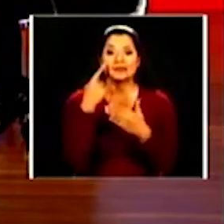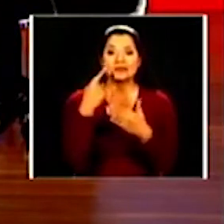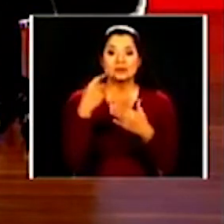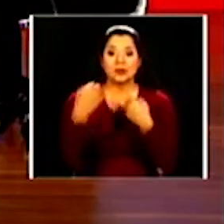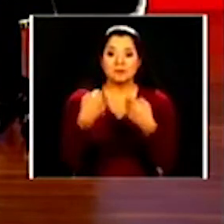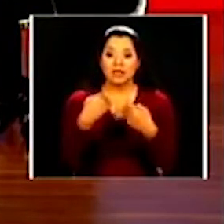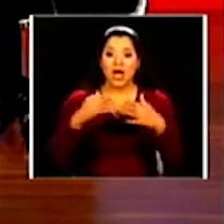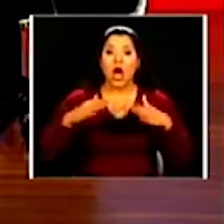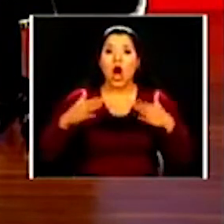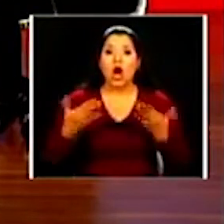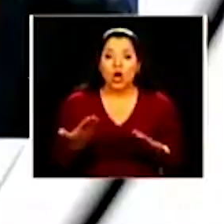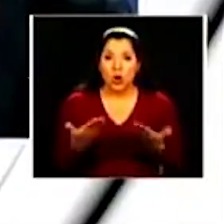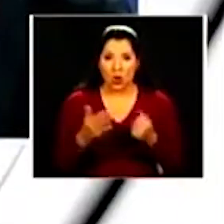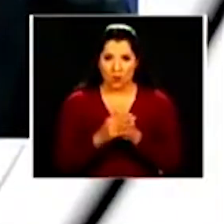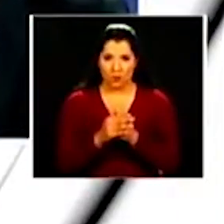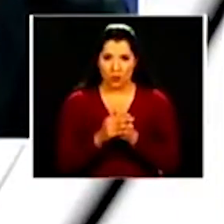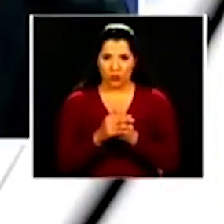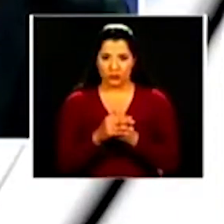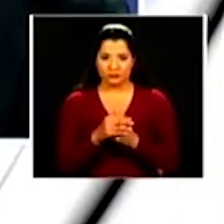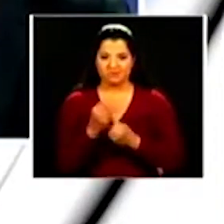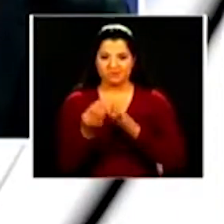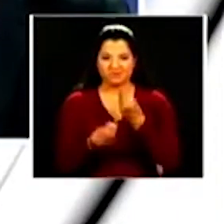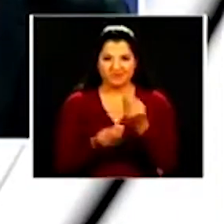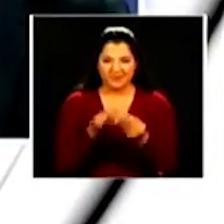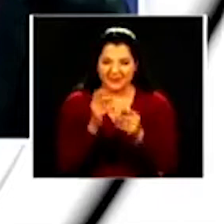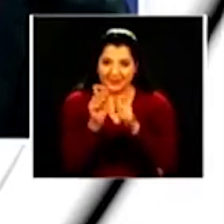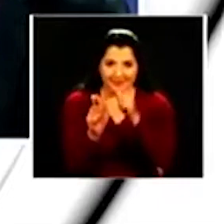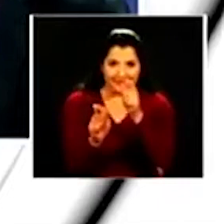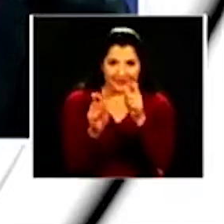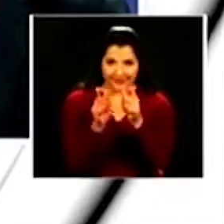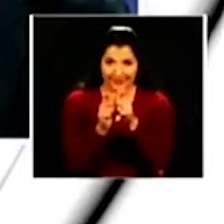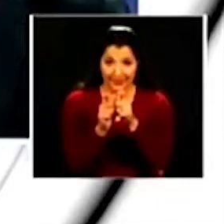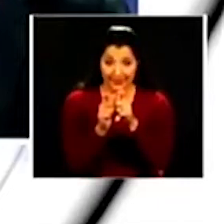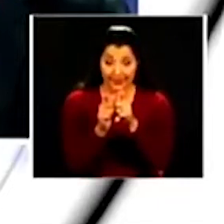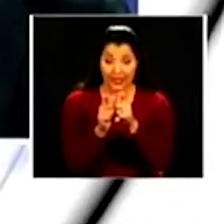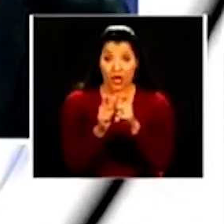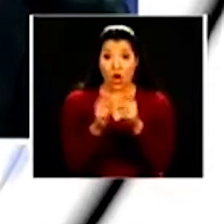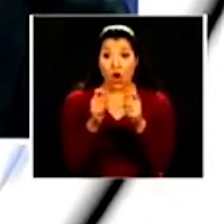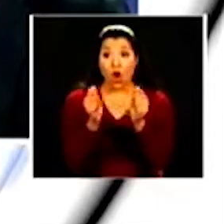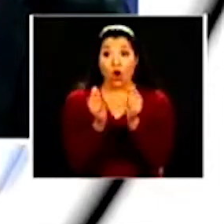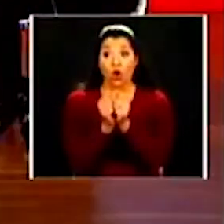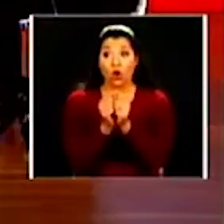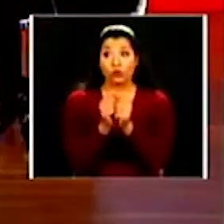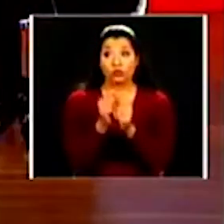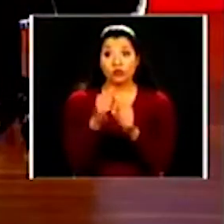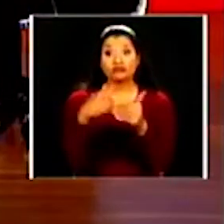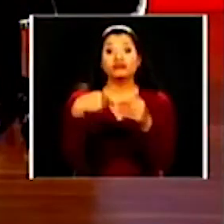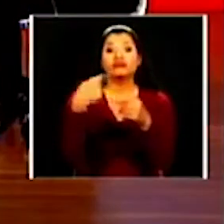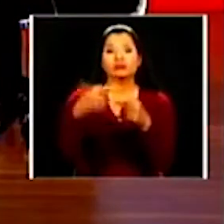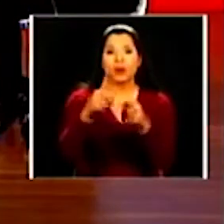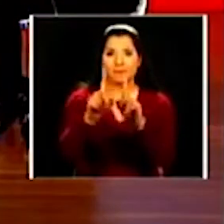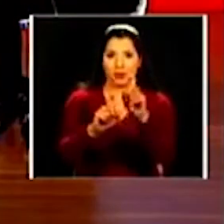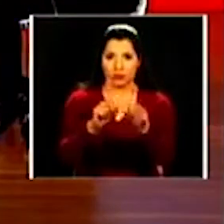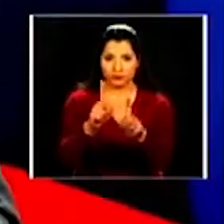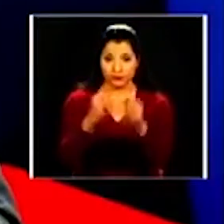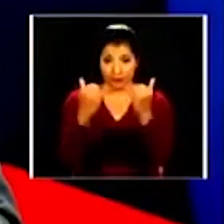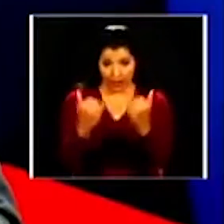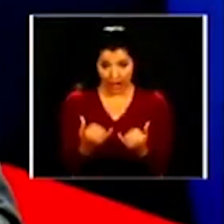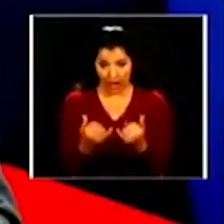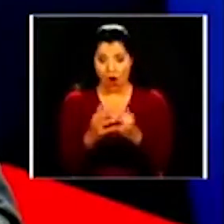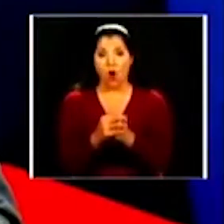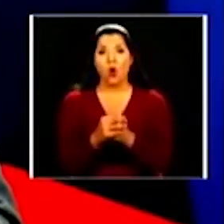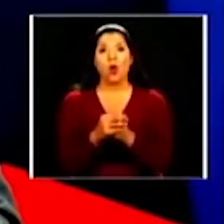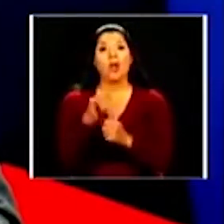en acciones concretas, en las preguntas que nos quedan por venir. Y ahora vamos a pasar a la pregunta que viene